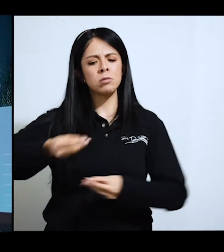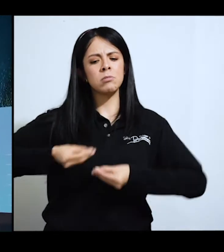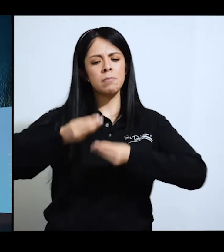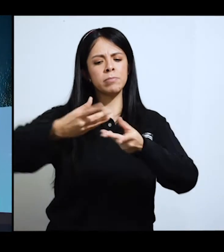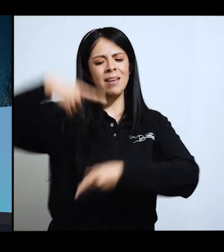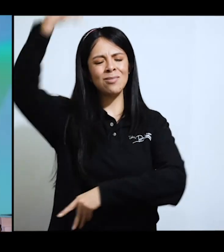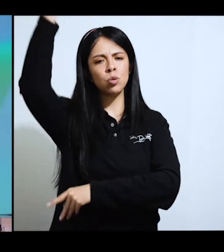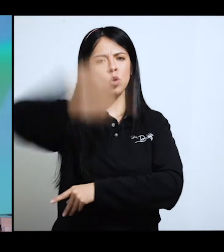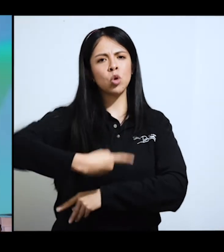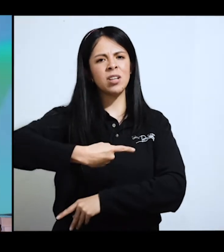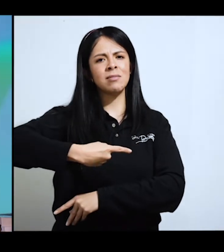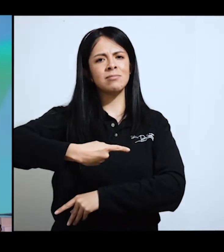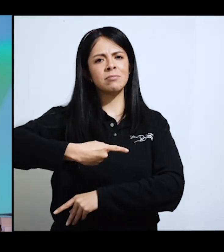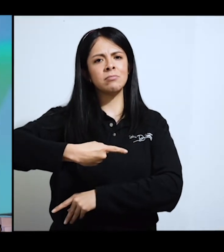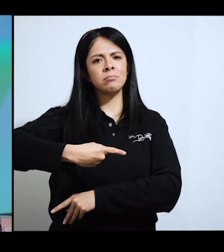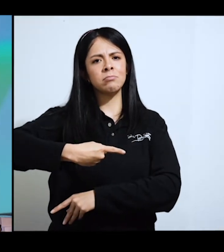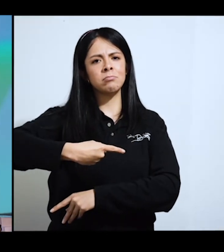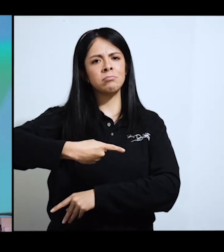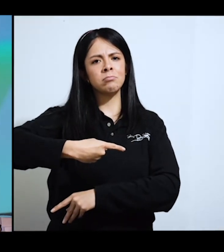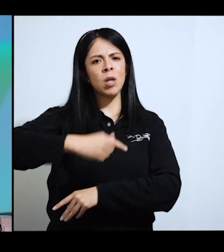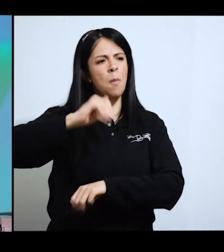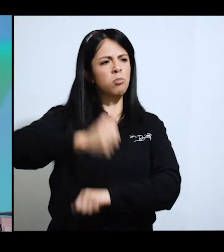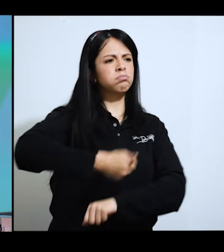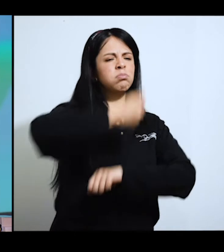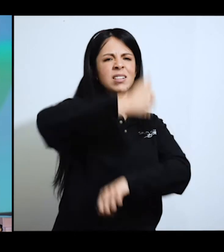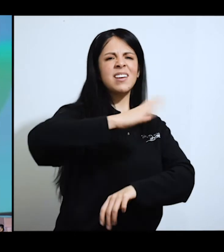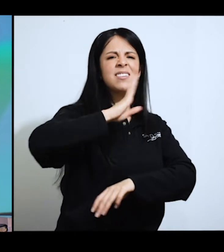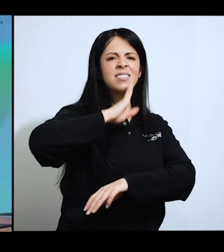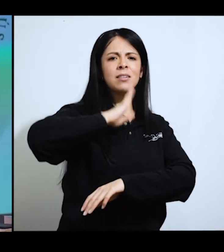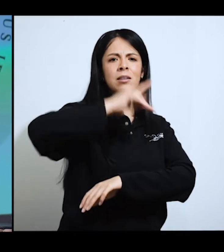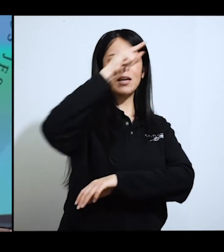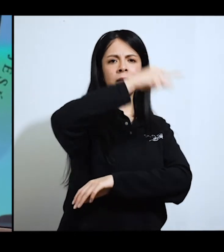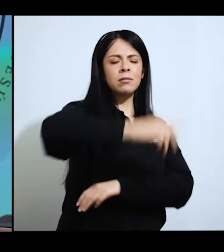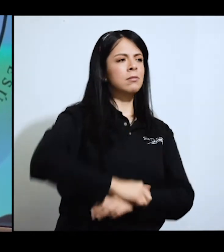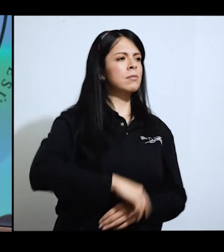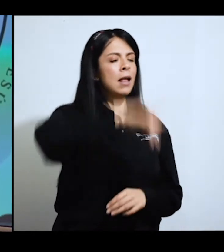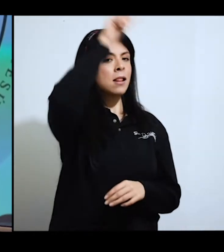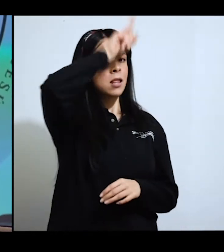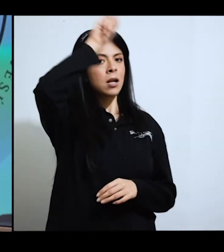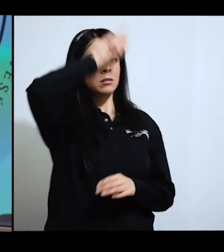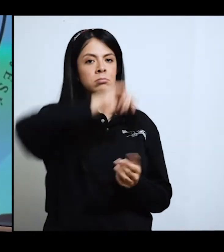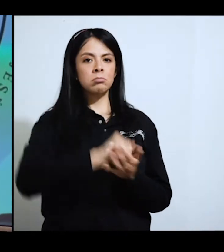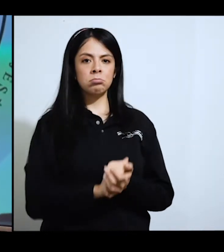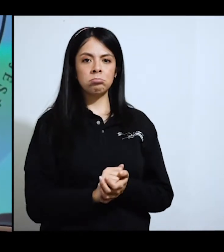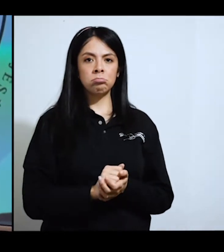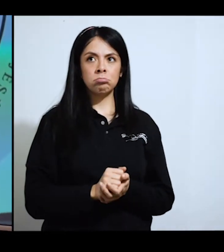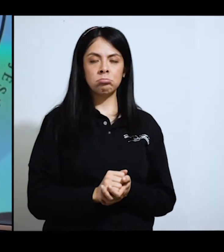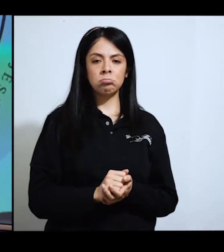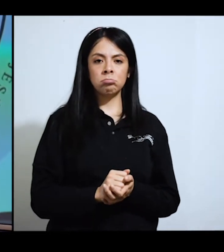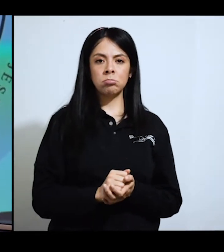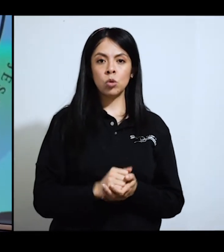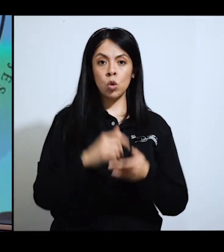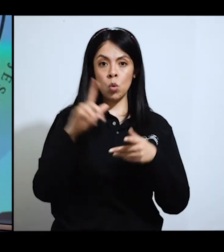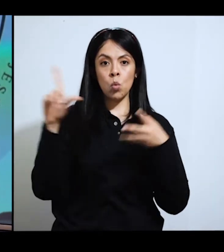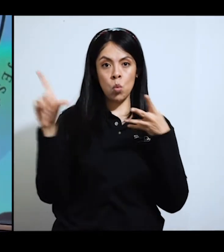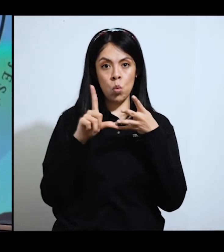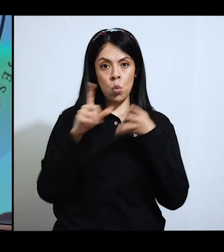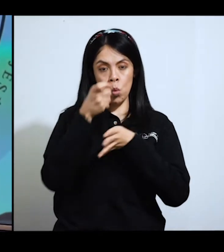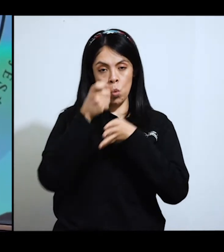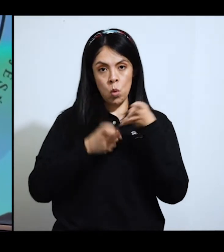Jesús nos dio autoridad sobre Satanás y sobre los demonios si no es algo que